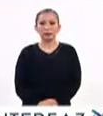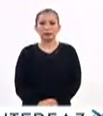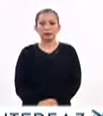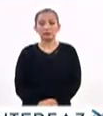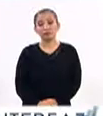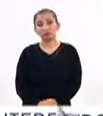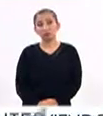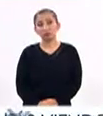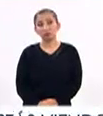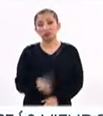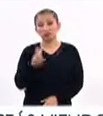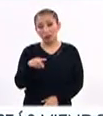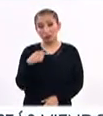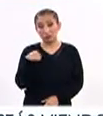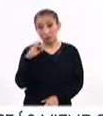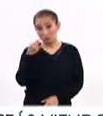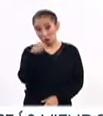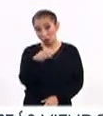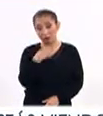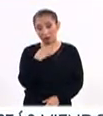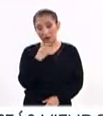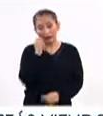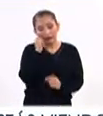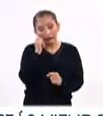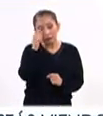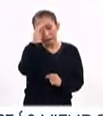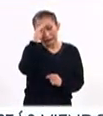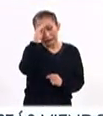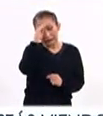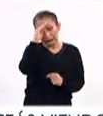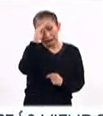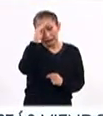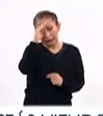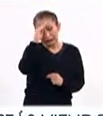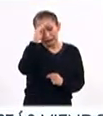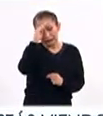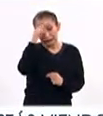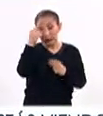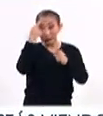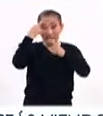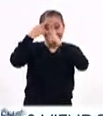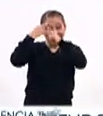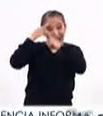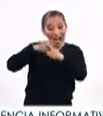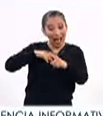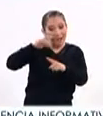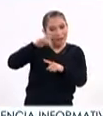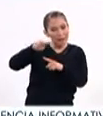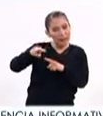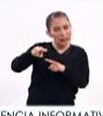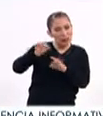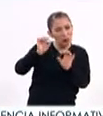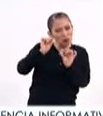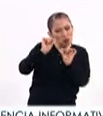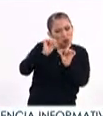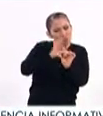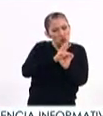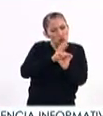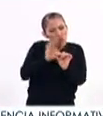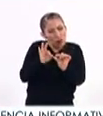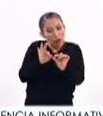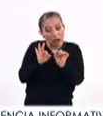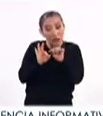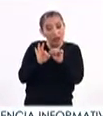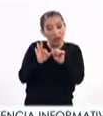Pues realmente yo les diría que si ya te atreviste a pensarlo, si ya viste a lo mejor una pequeña